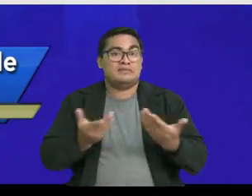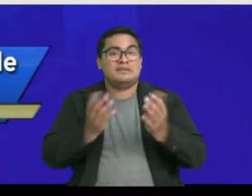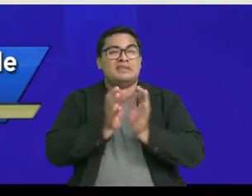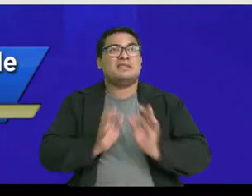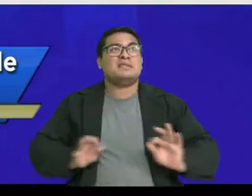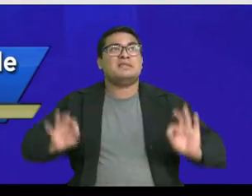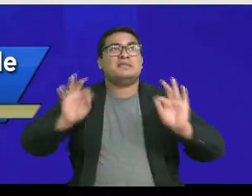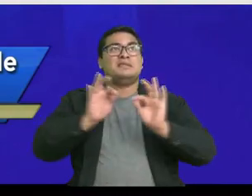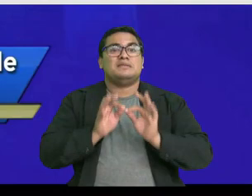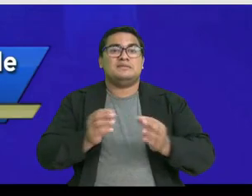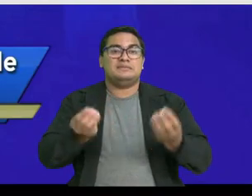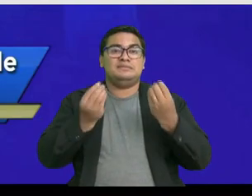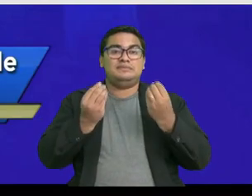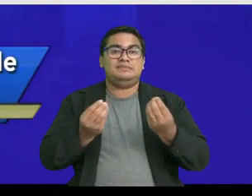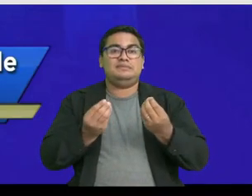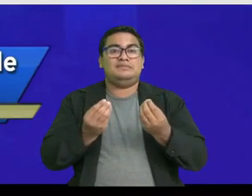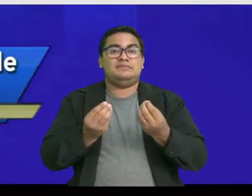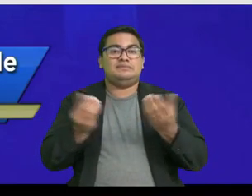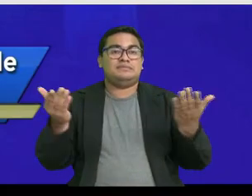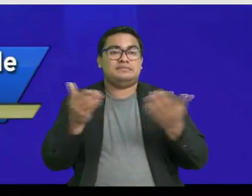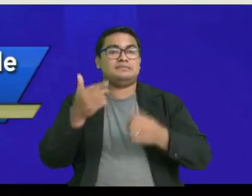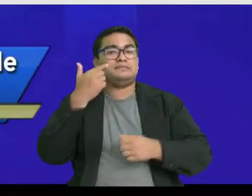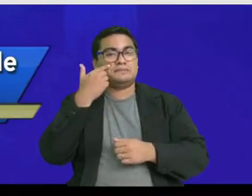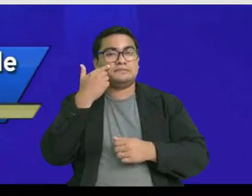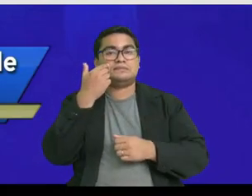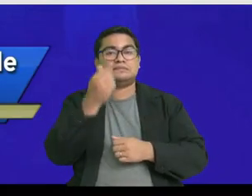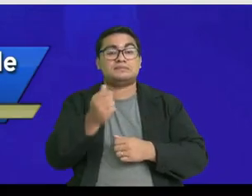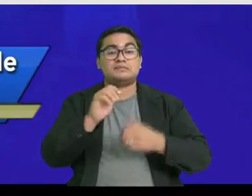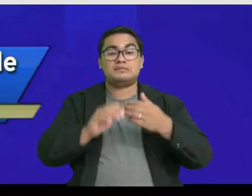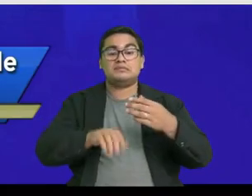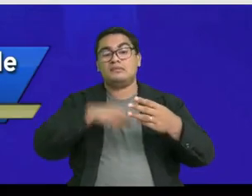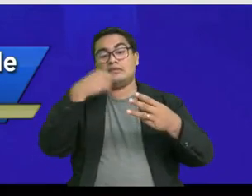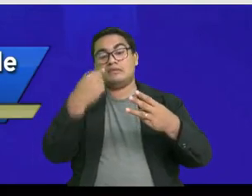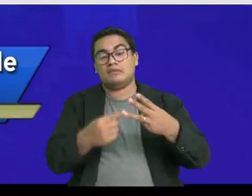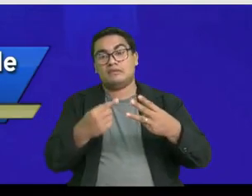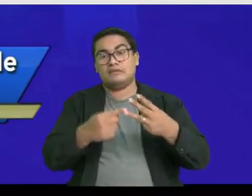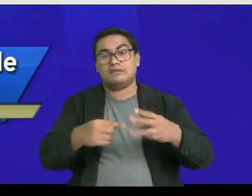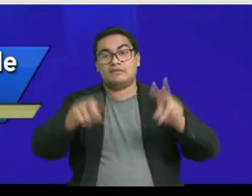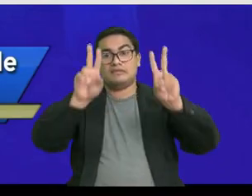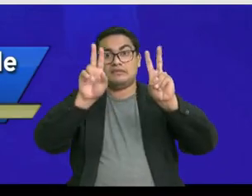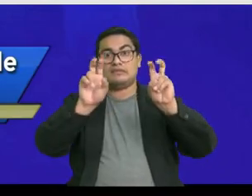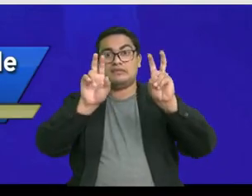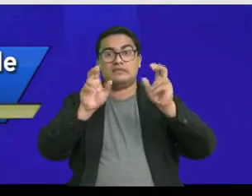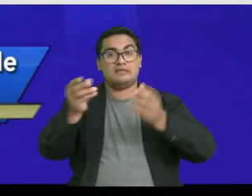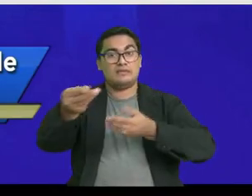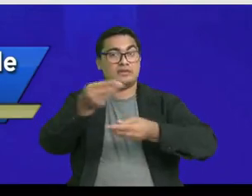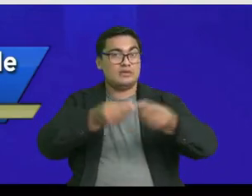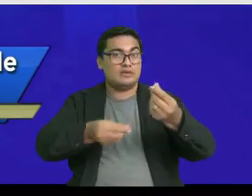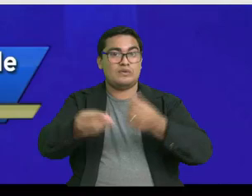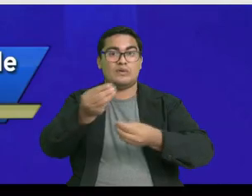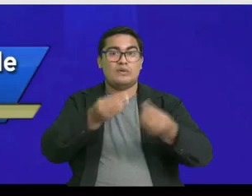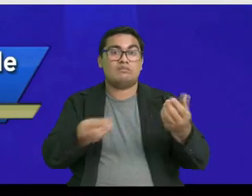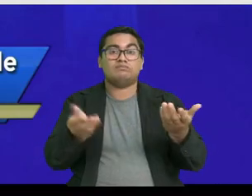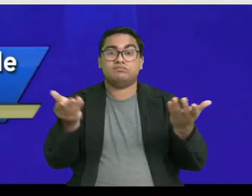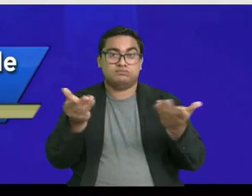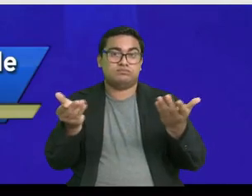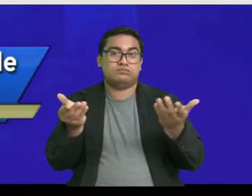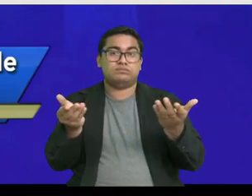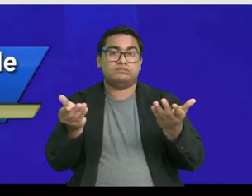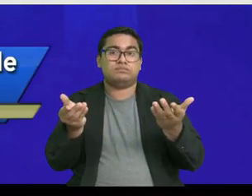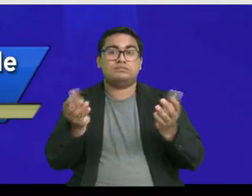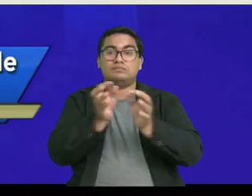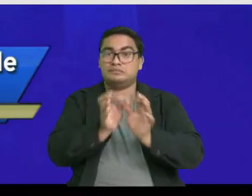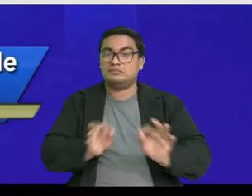importante, este reconocimiento, y luego tenemos también en materia económica, que es un aspecto, yo le